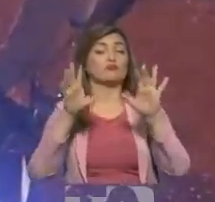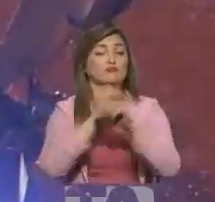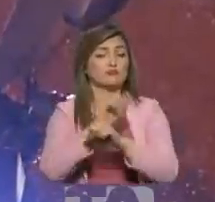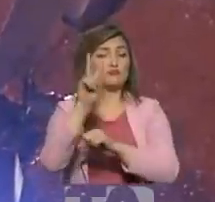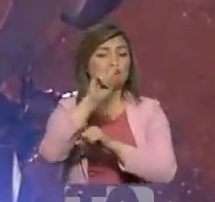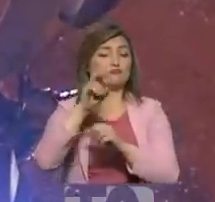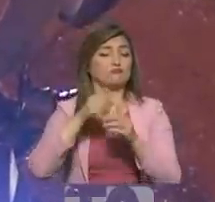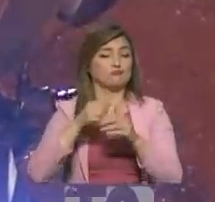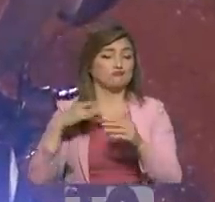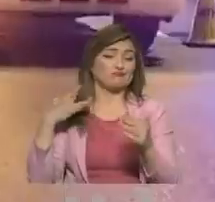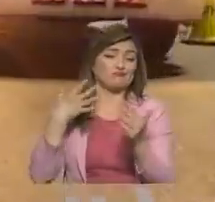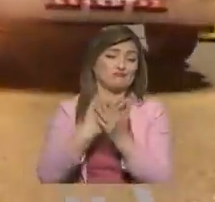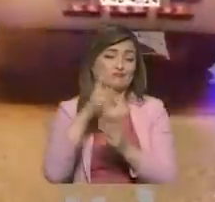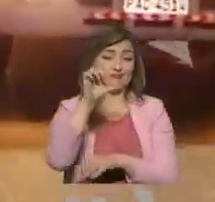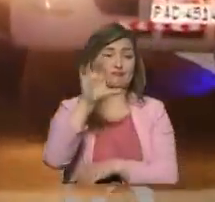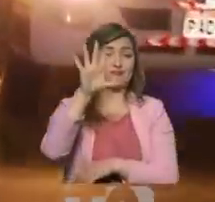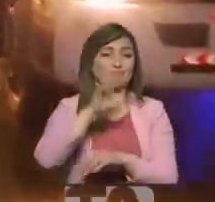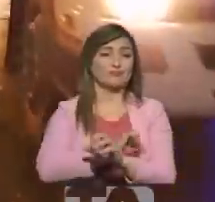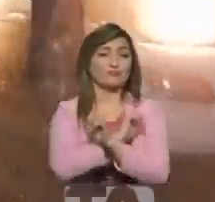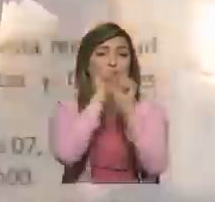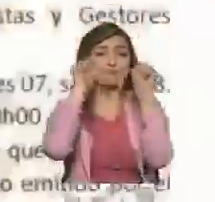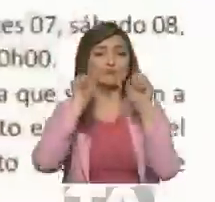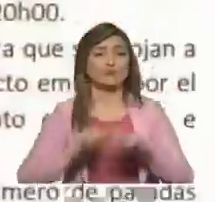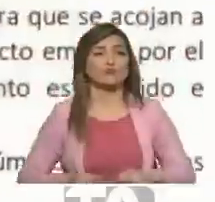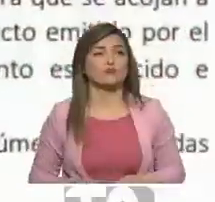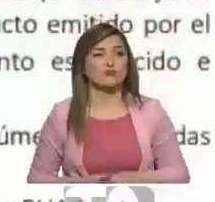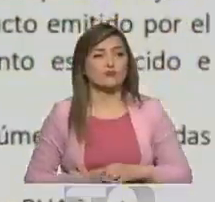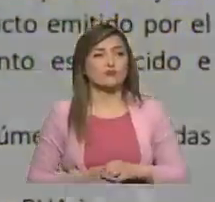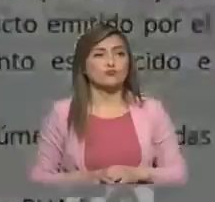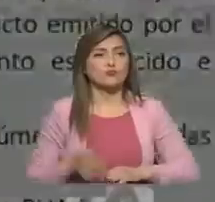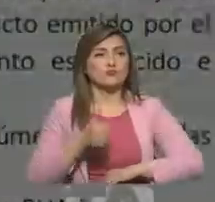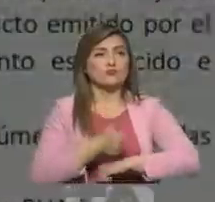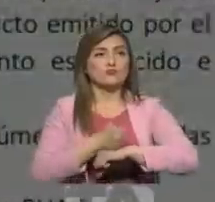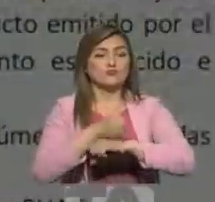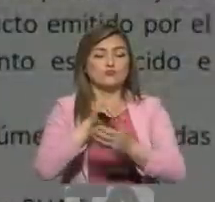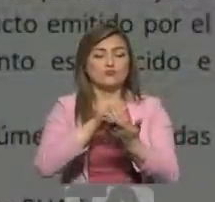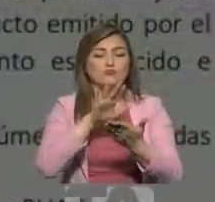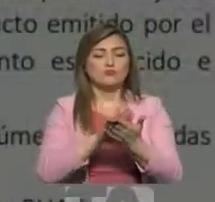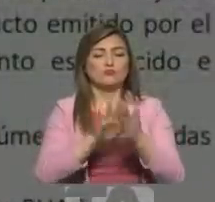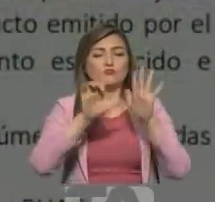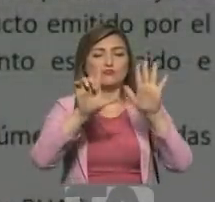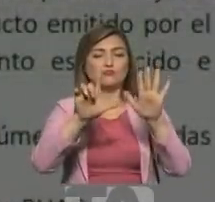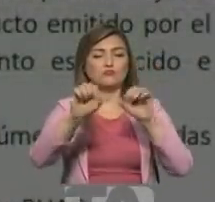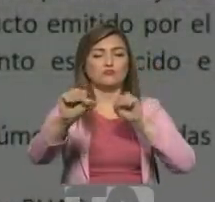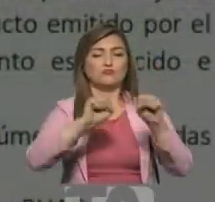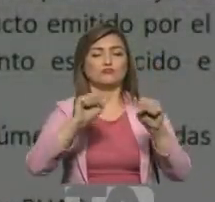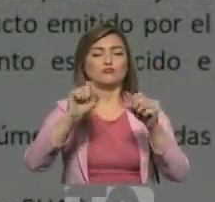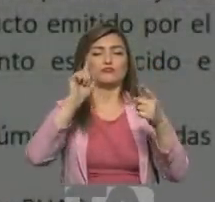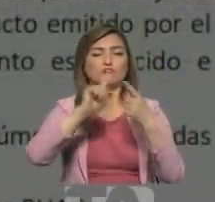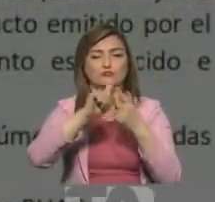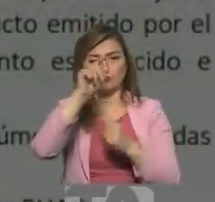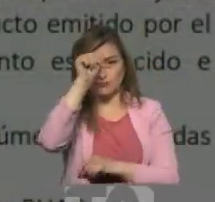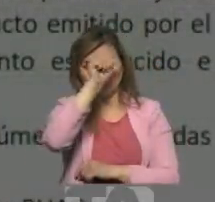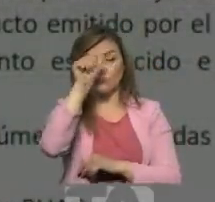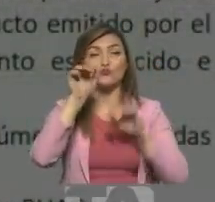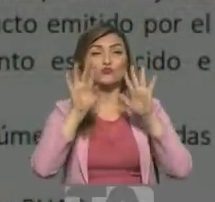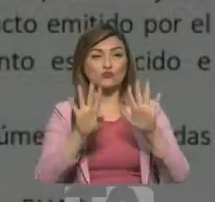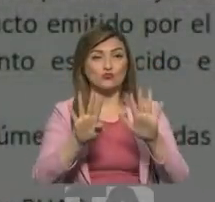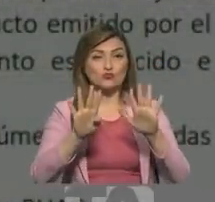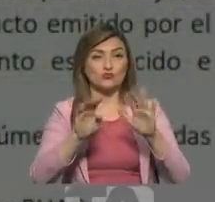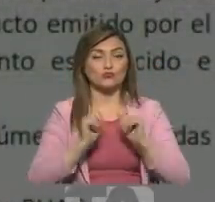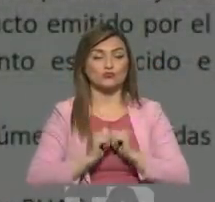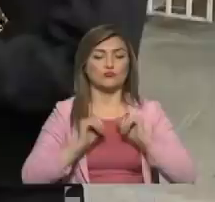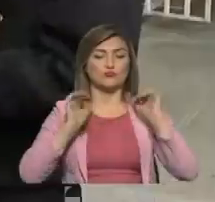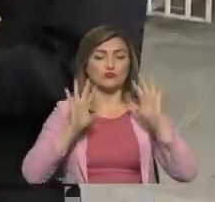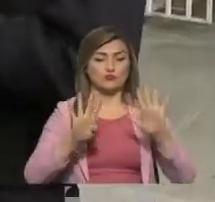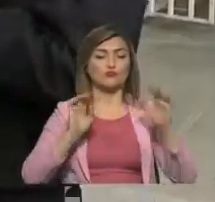viernes regirá nuevamente hasta el lunes a las 5 de la mañana. La autorización estará en vigencia desde el 7 de mayo hasta el domingo 9, solo entre las 9 y las